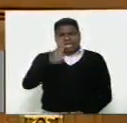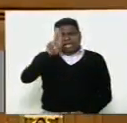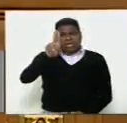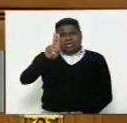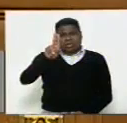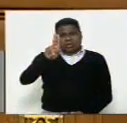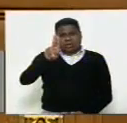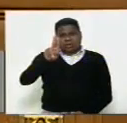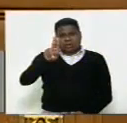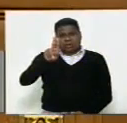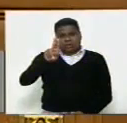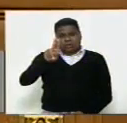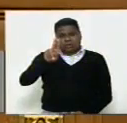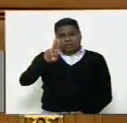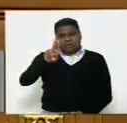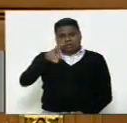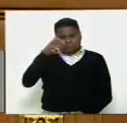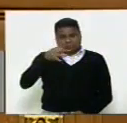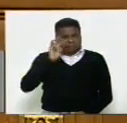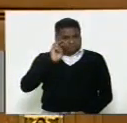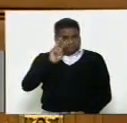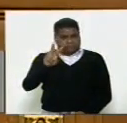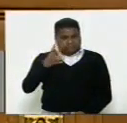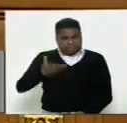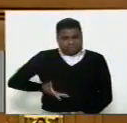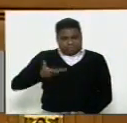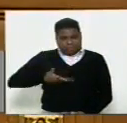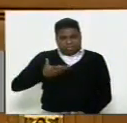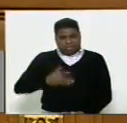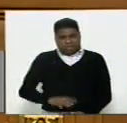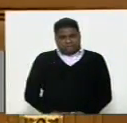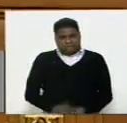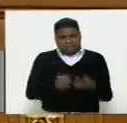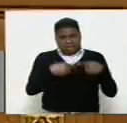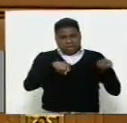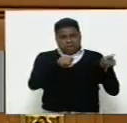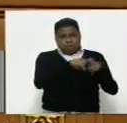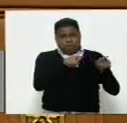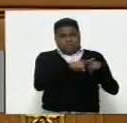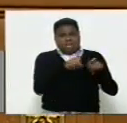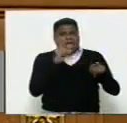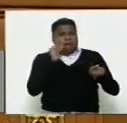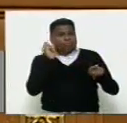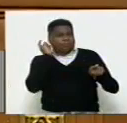de subrayarlo. La igualdad de género